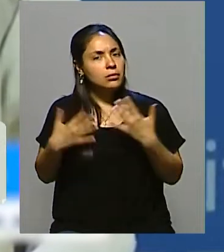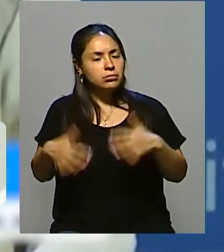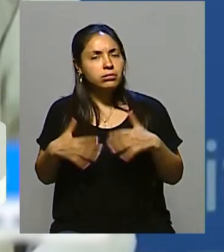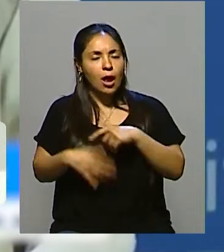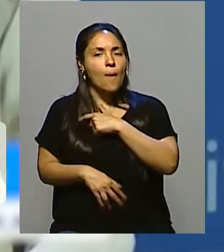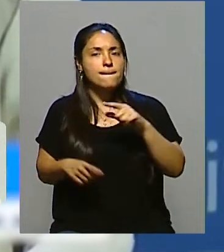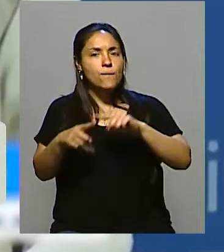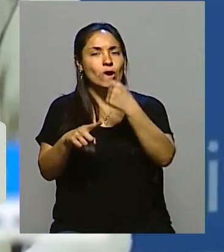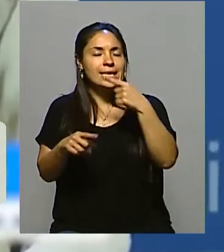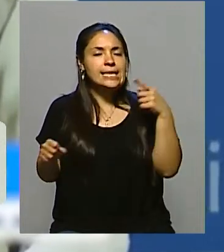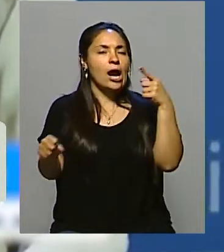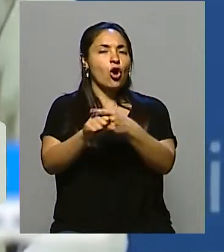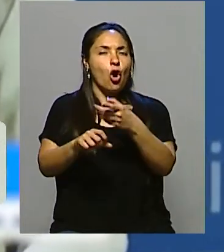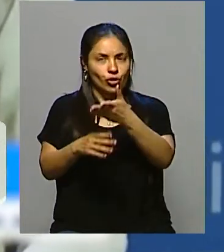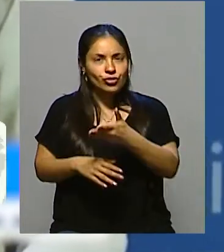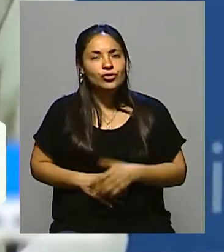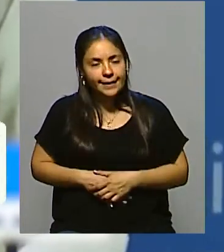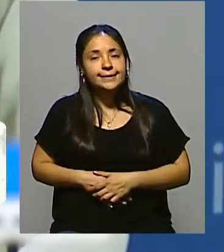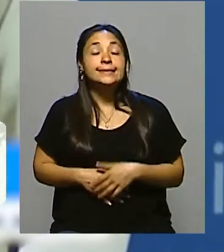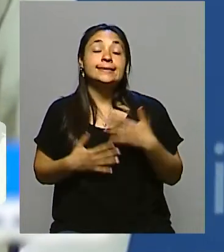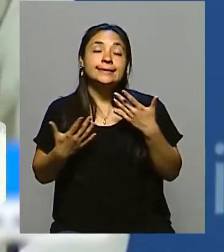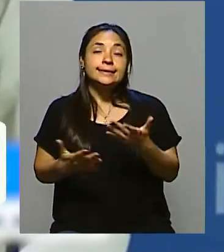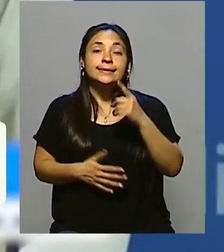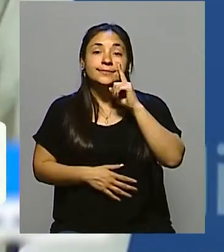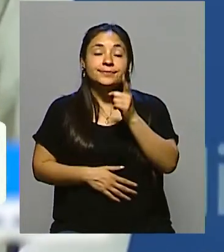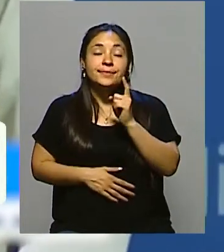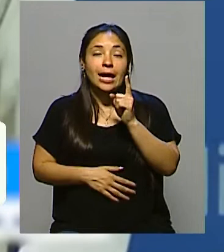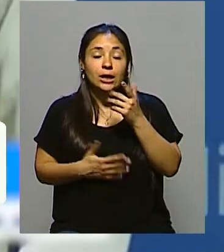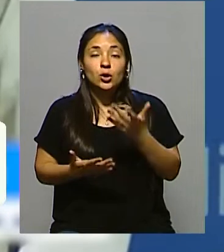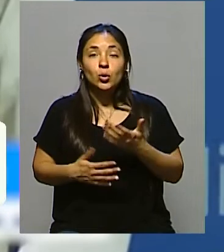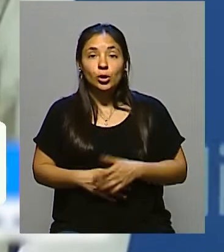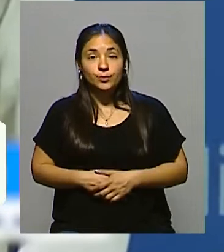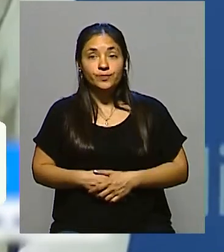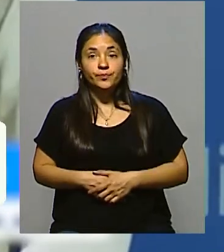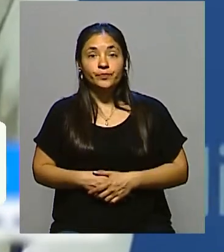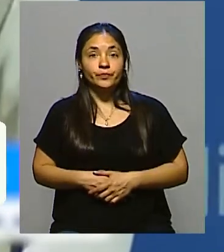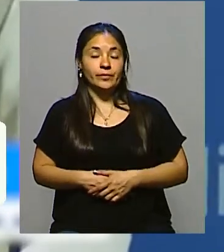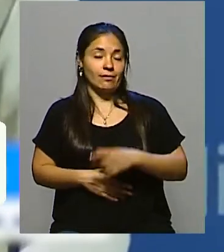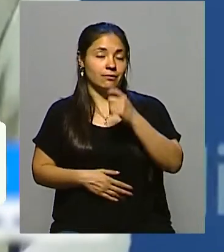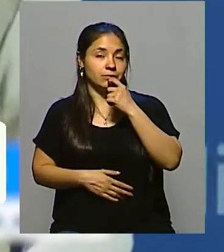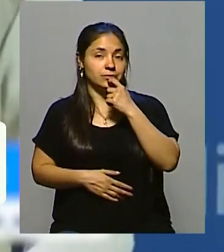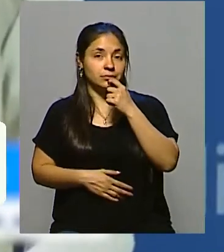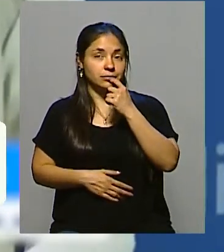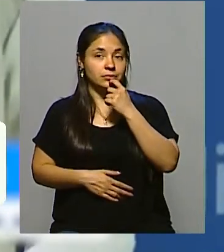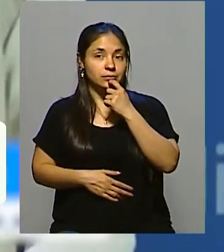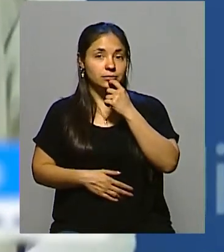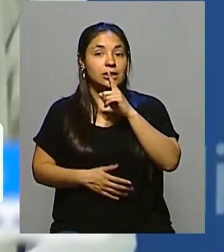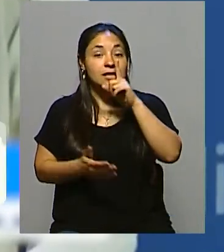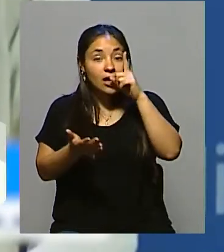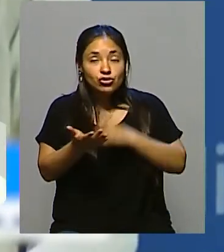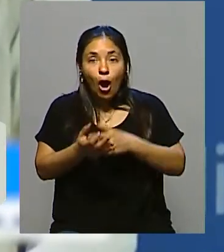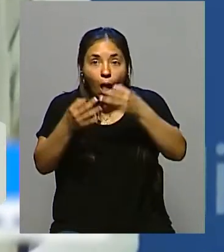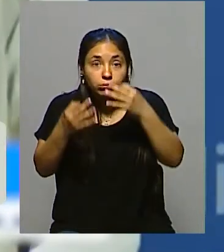la política. Así que el peligro es que si no se toman